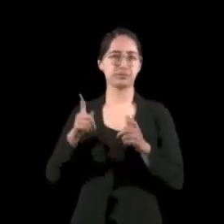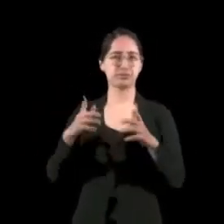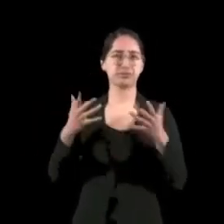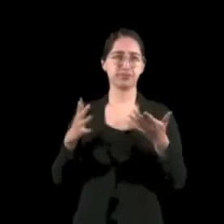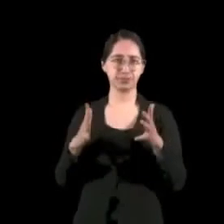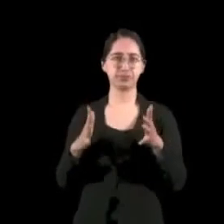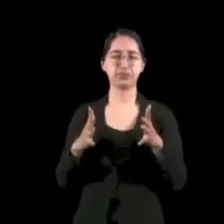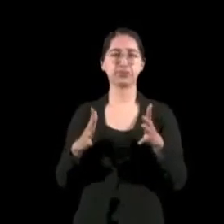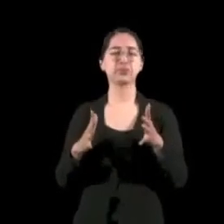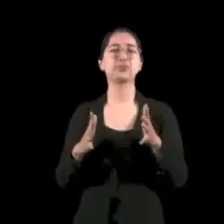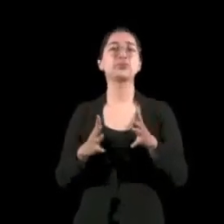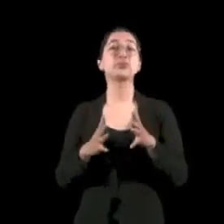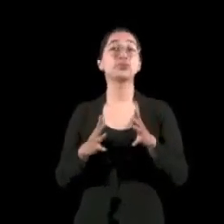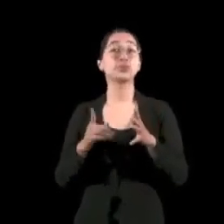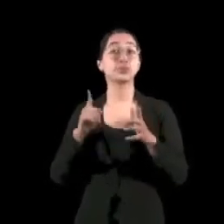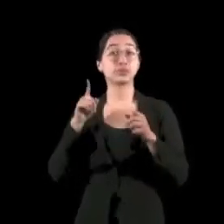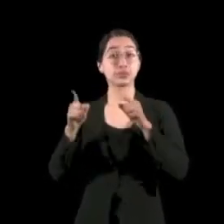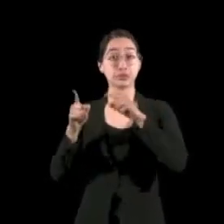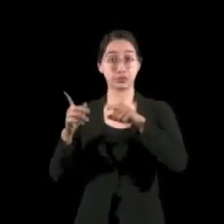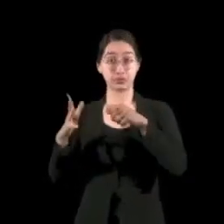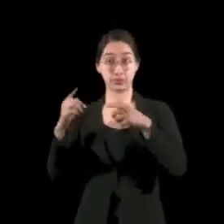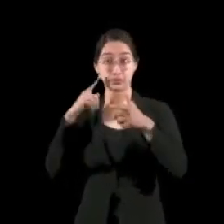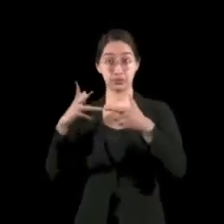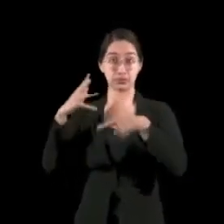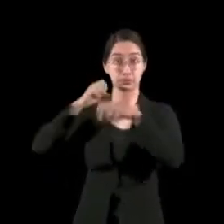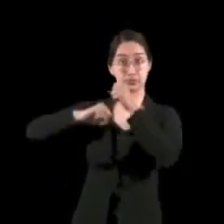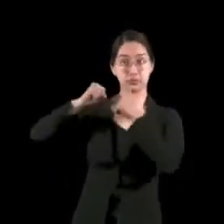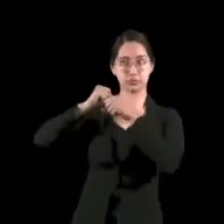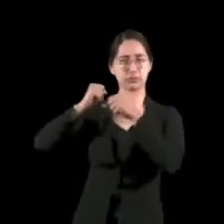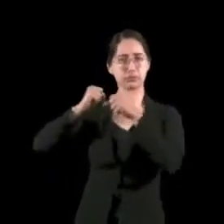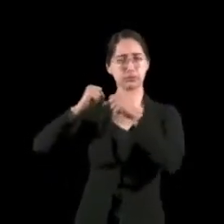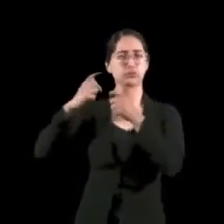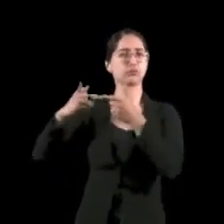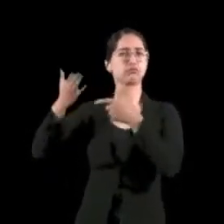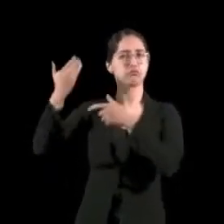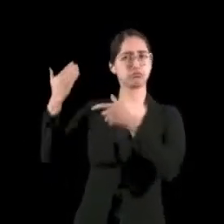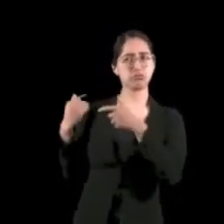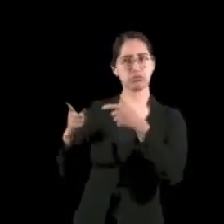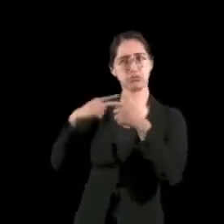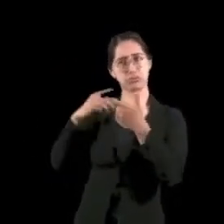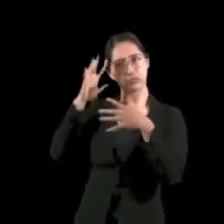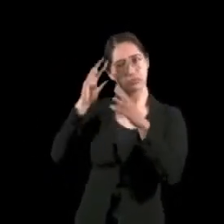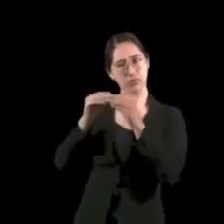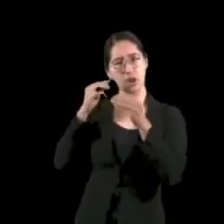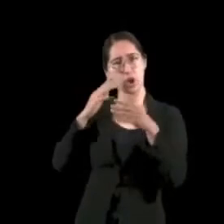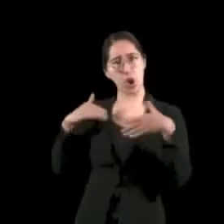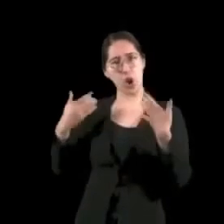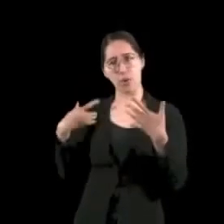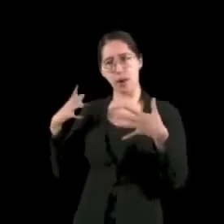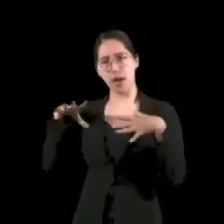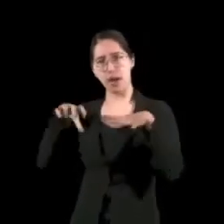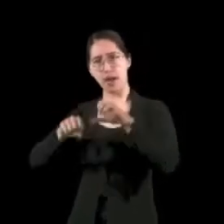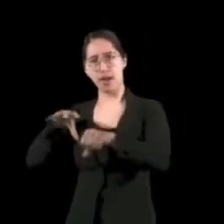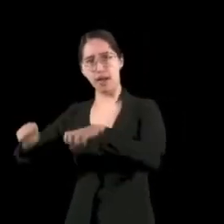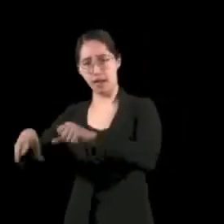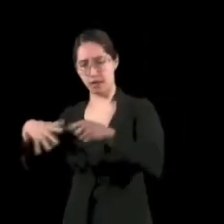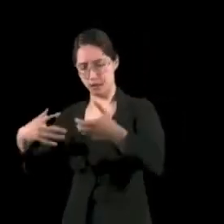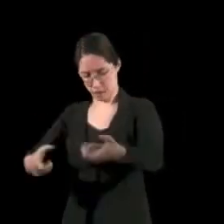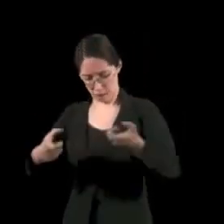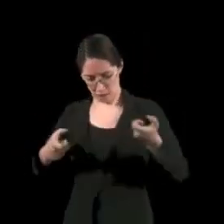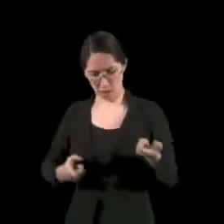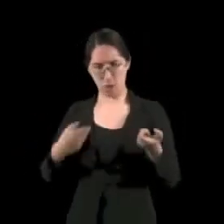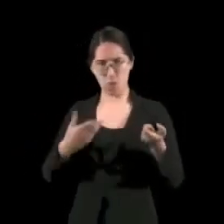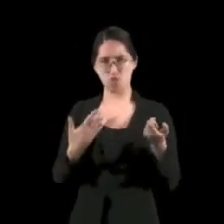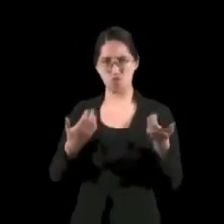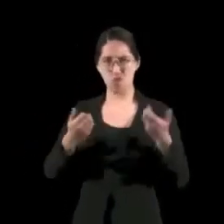conferencia, esa conferencia es la que ya elabora un plan, cómo tomarnos el poder, y se elabora un plan desde el punto de